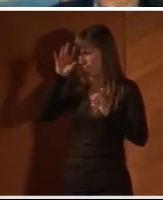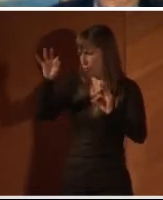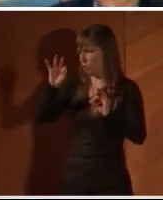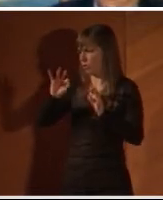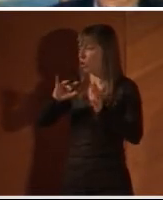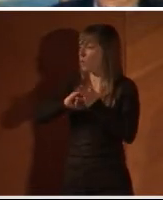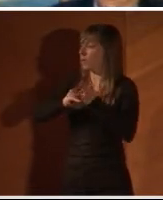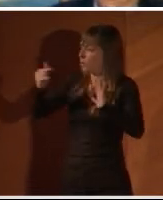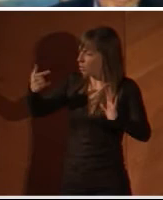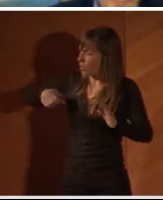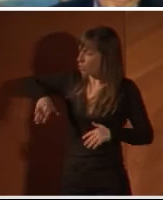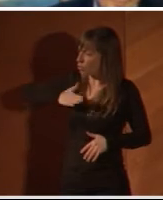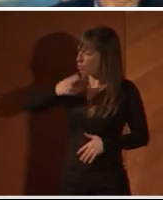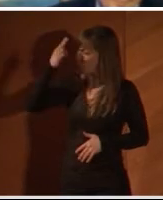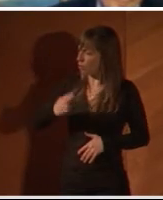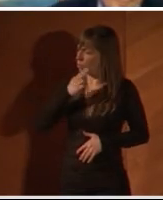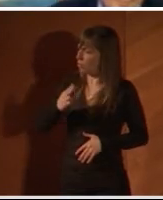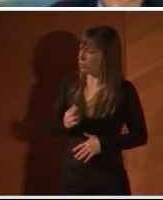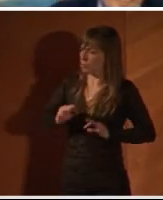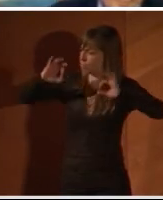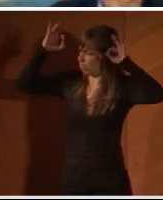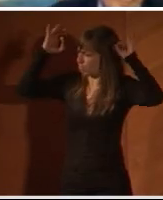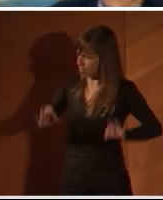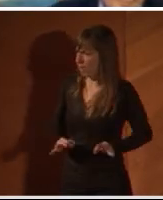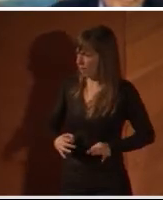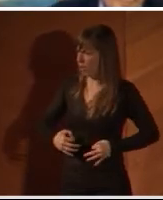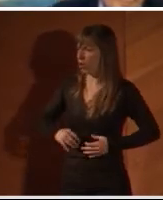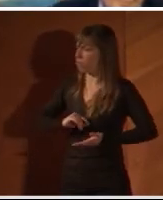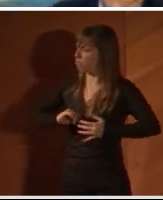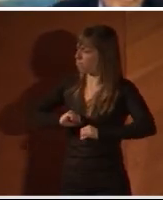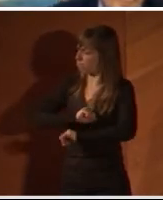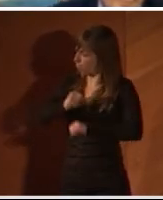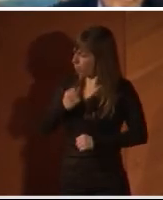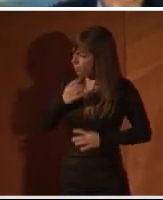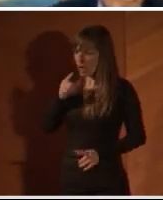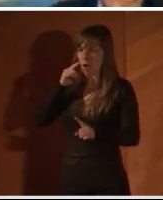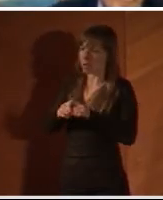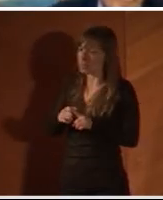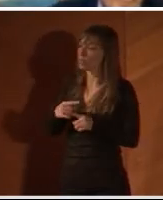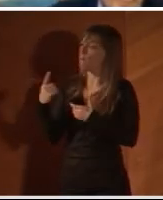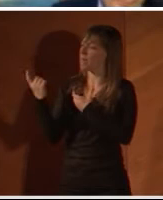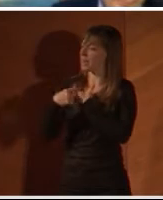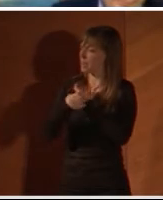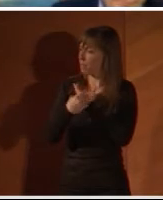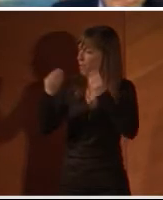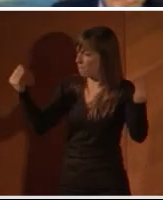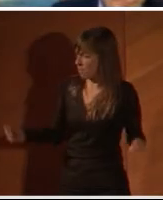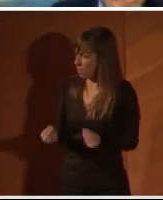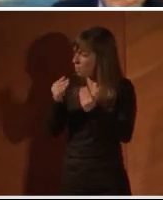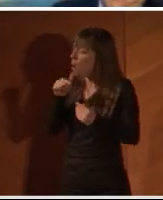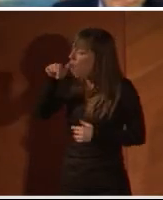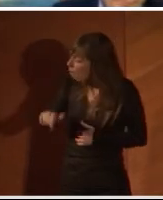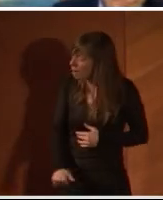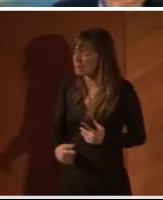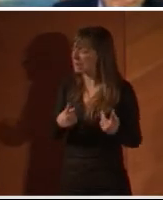nuevas tecnologías como método, ¿no?, de ampliar esas fórmulas de participación que hoy en día tan necesarias